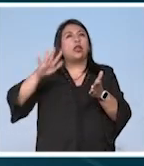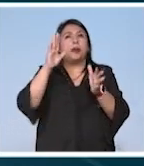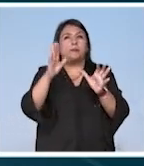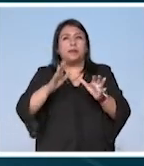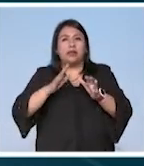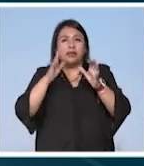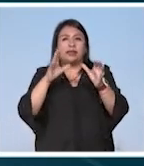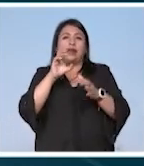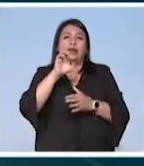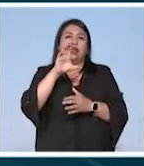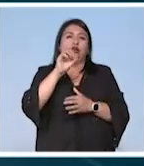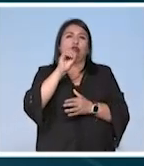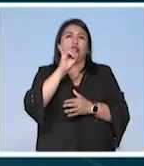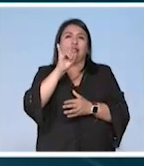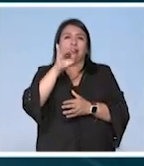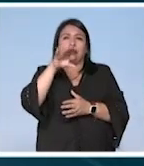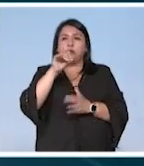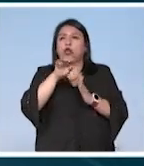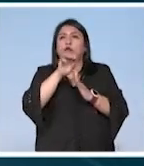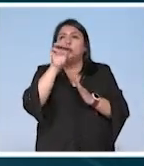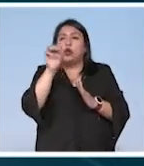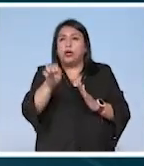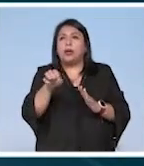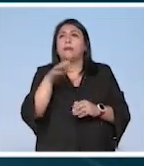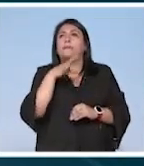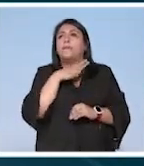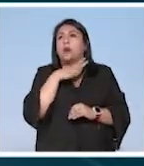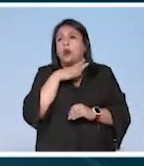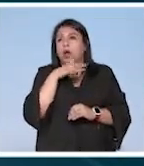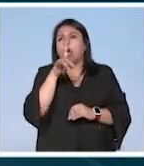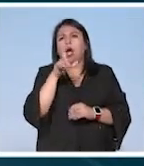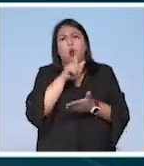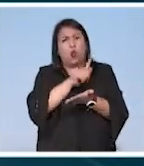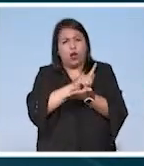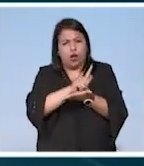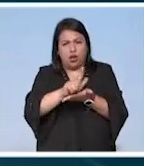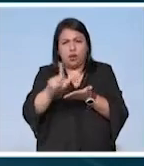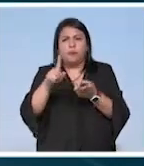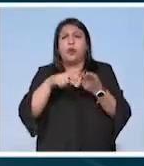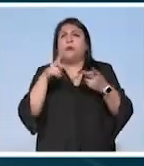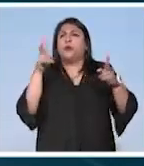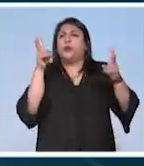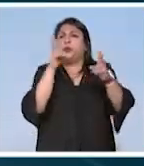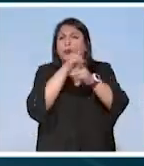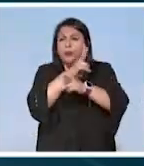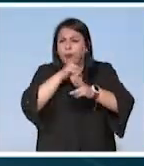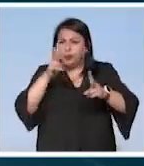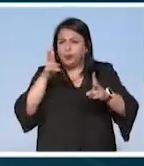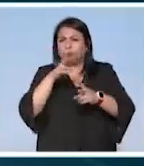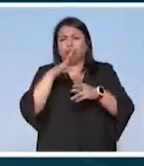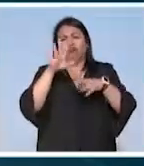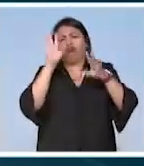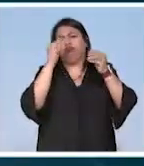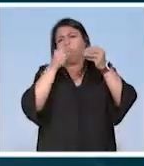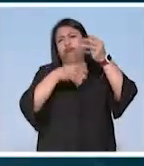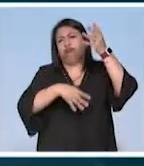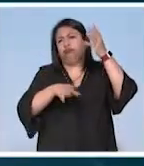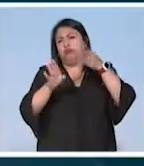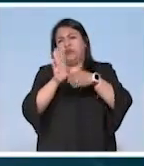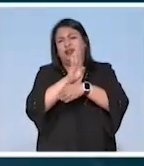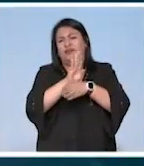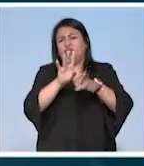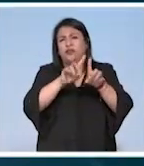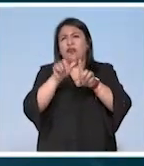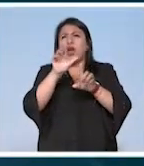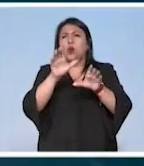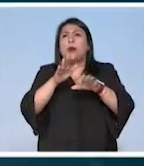o ecosistémicos. Por ejemplo, podemos tener agua limpia, oxígeno, etcétera. Otros beneficios